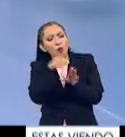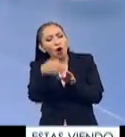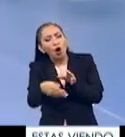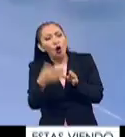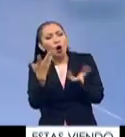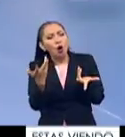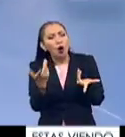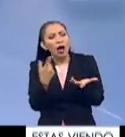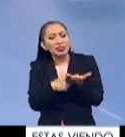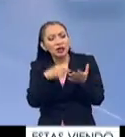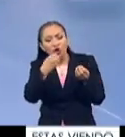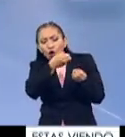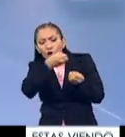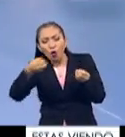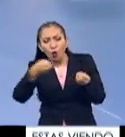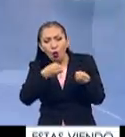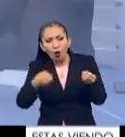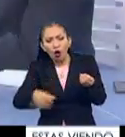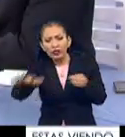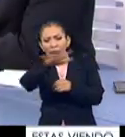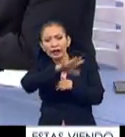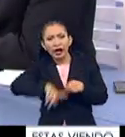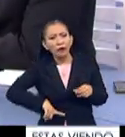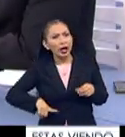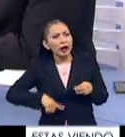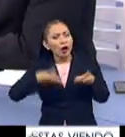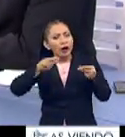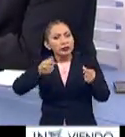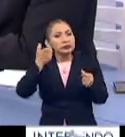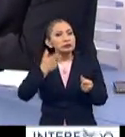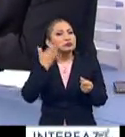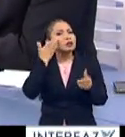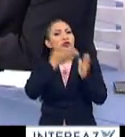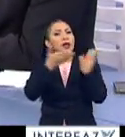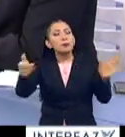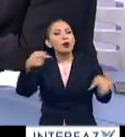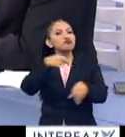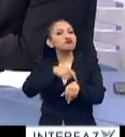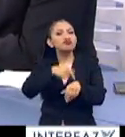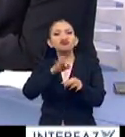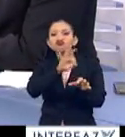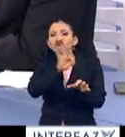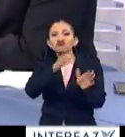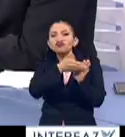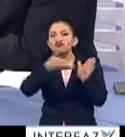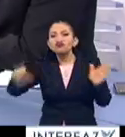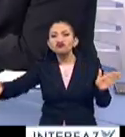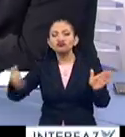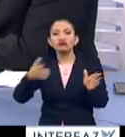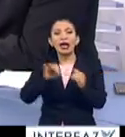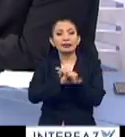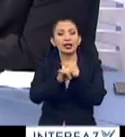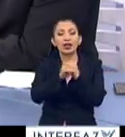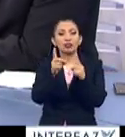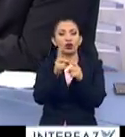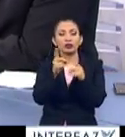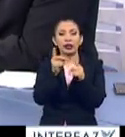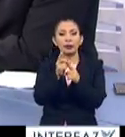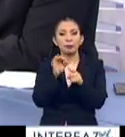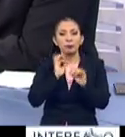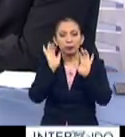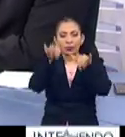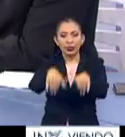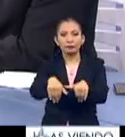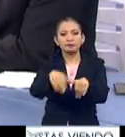esta reingeniería interna del sector público. ¿Cuánto dura? ¿Cuál es la duración? Y dinos la página de internet con la que